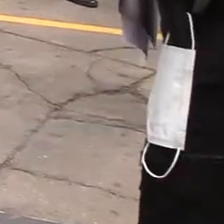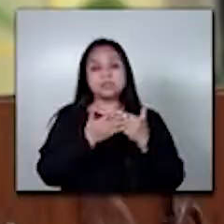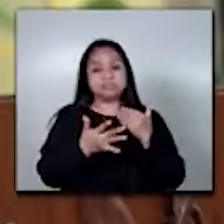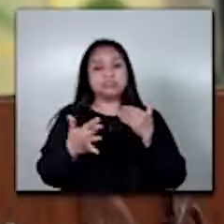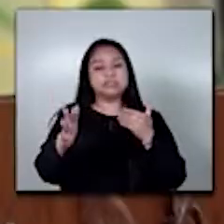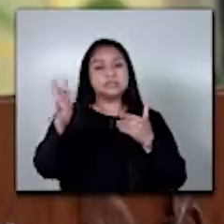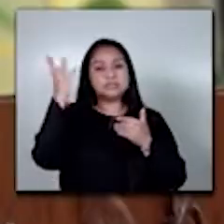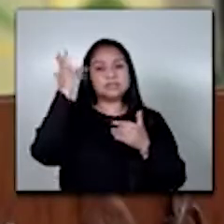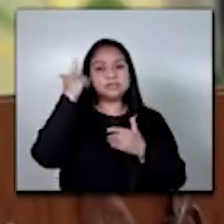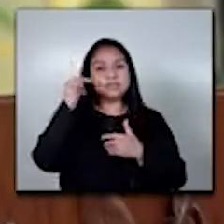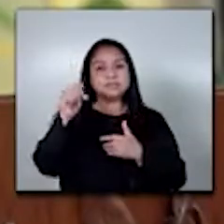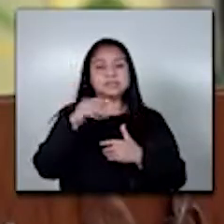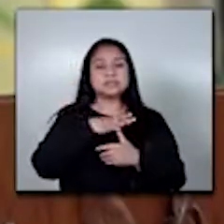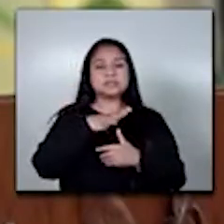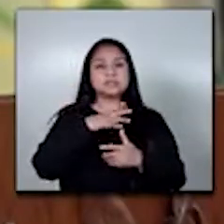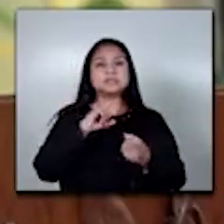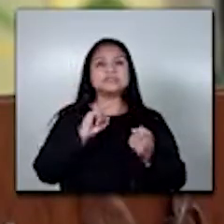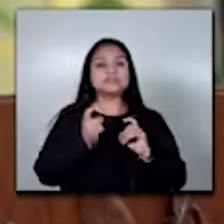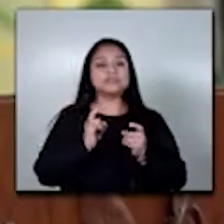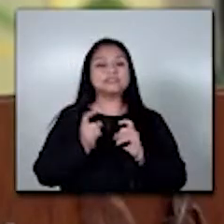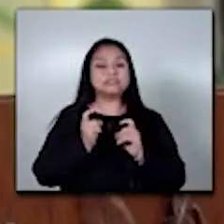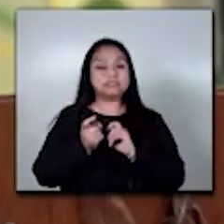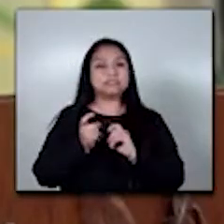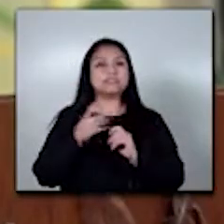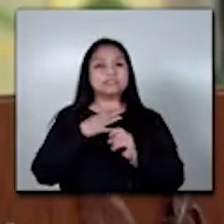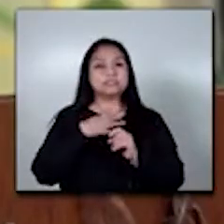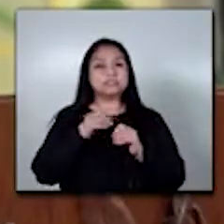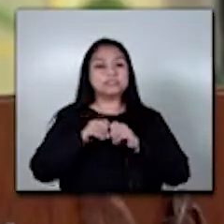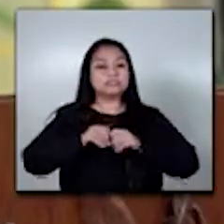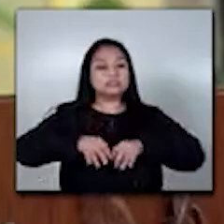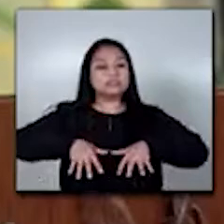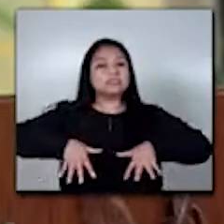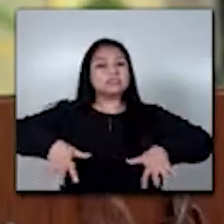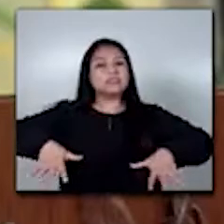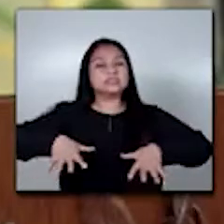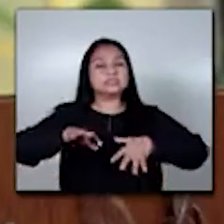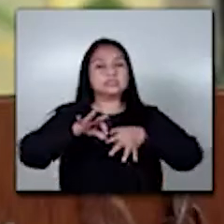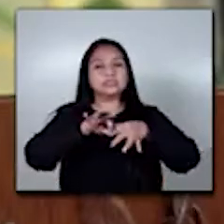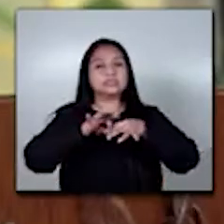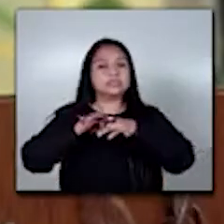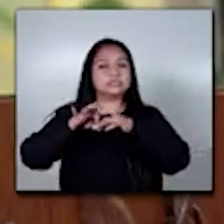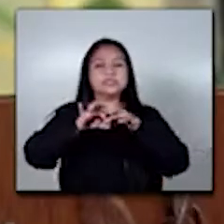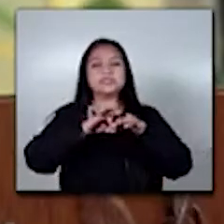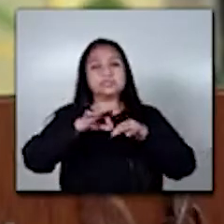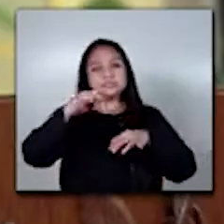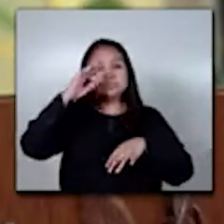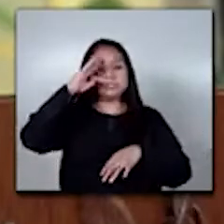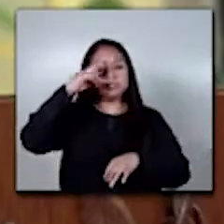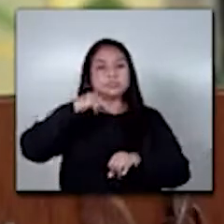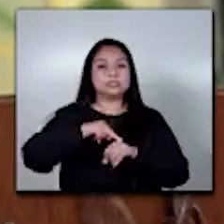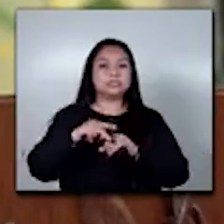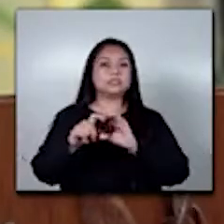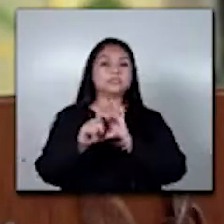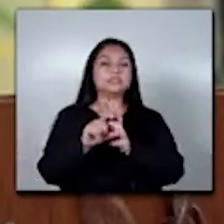algunos cambios en la estructura organizacional de la Policía Nacional que